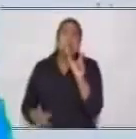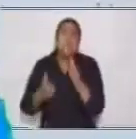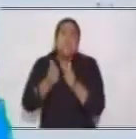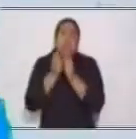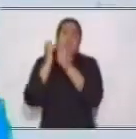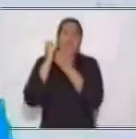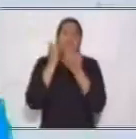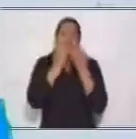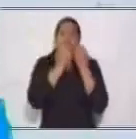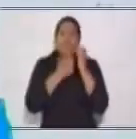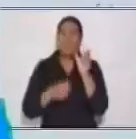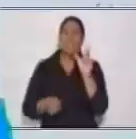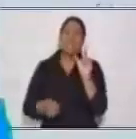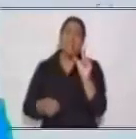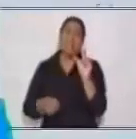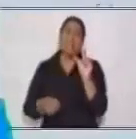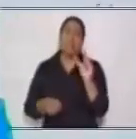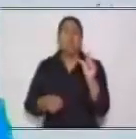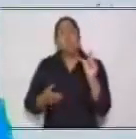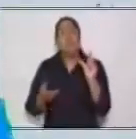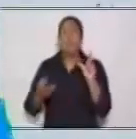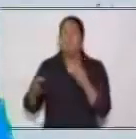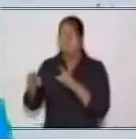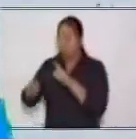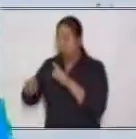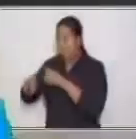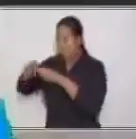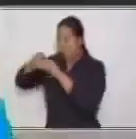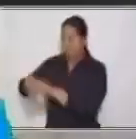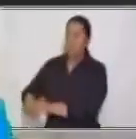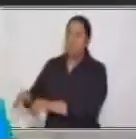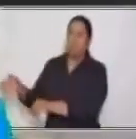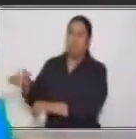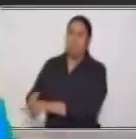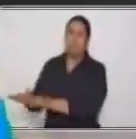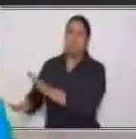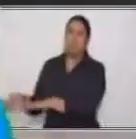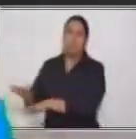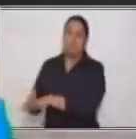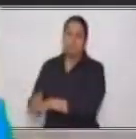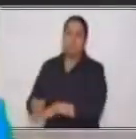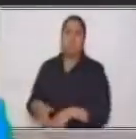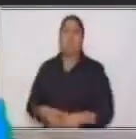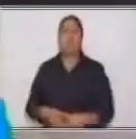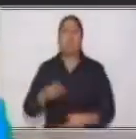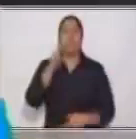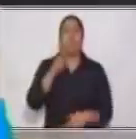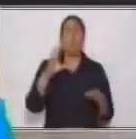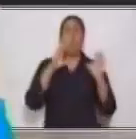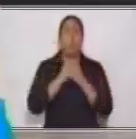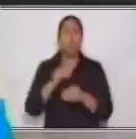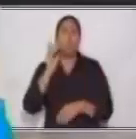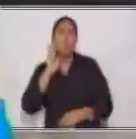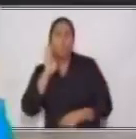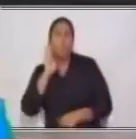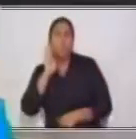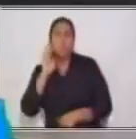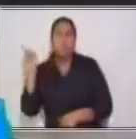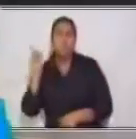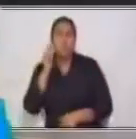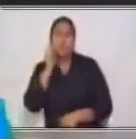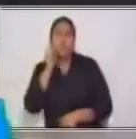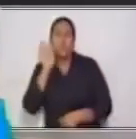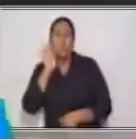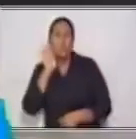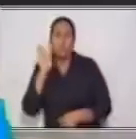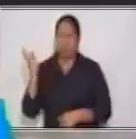junto a la milpa. Una noche el hombre escuchó un triste llanto. Este llanto venía del lugar donde